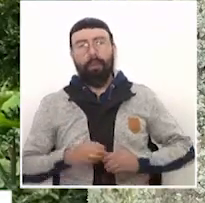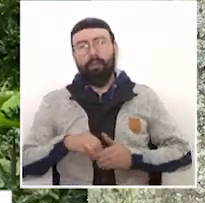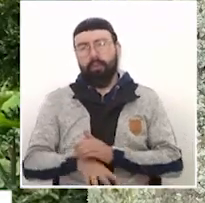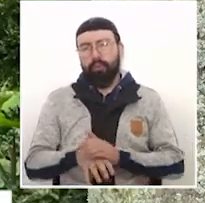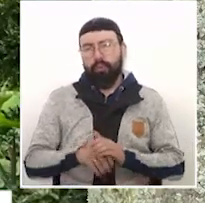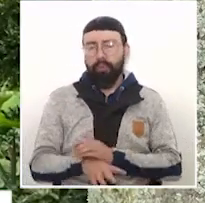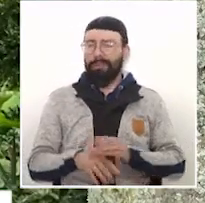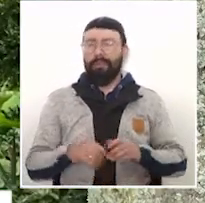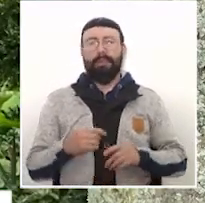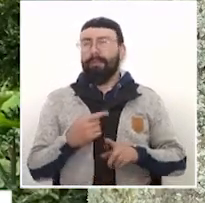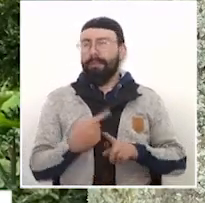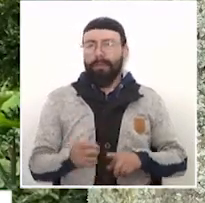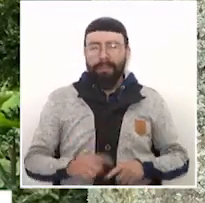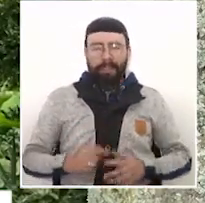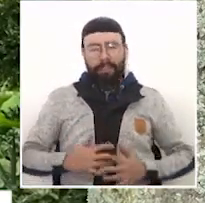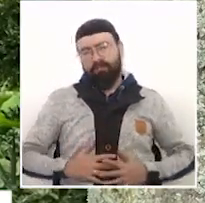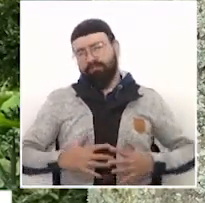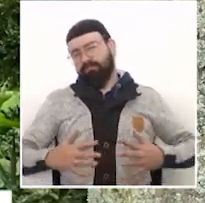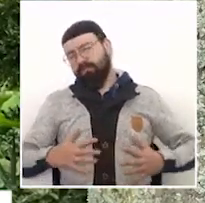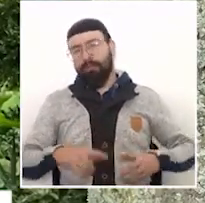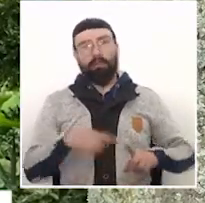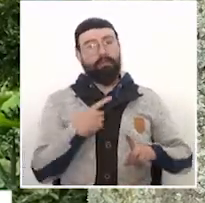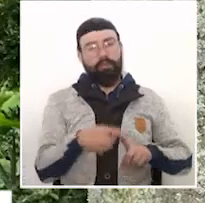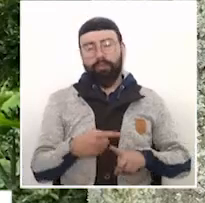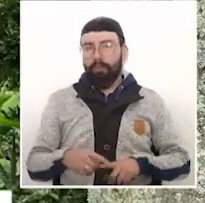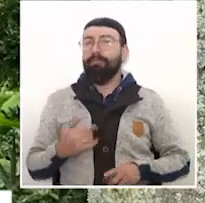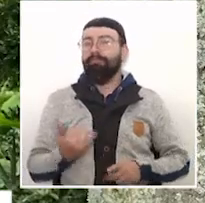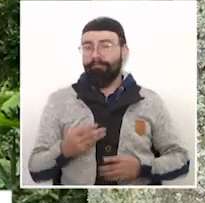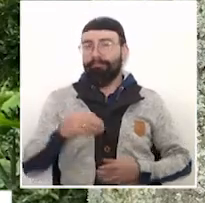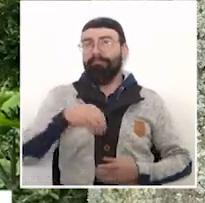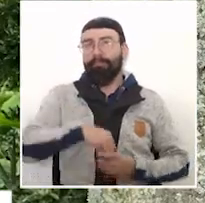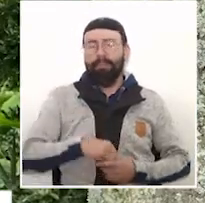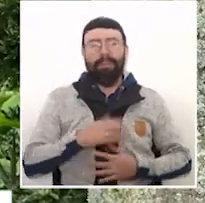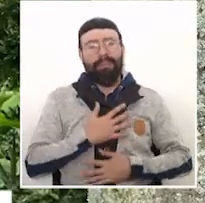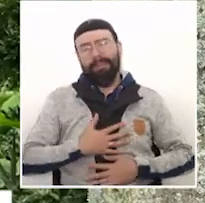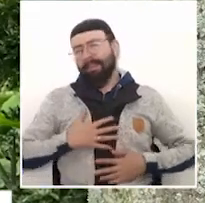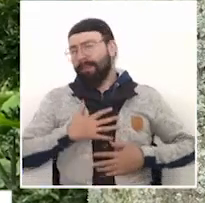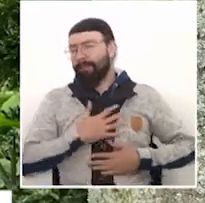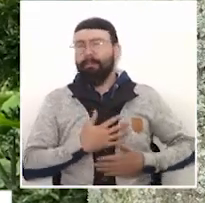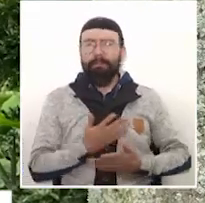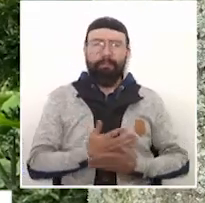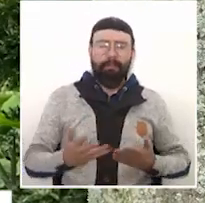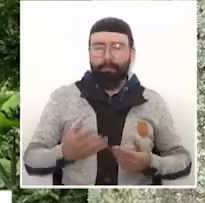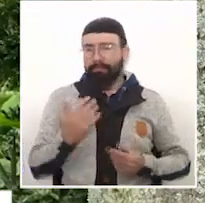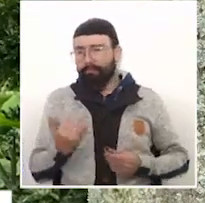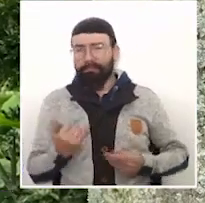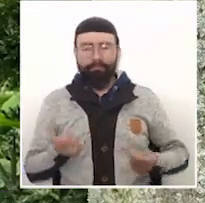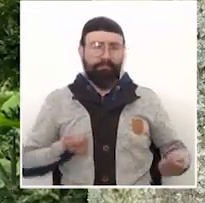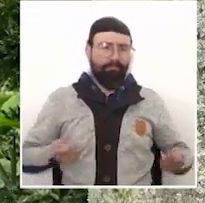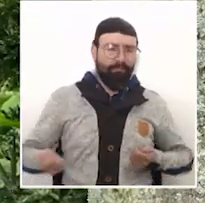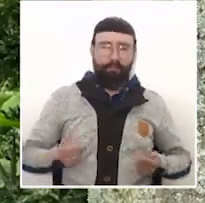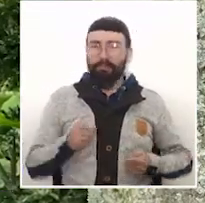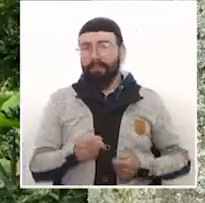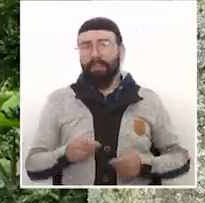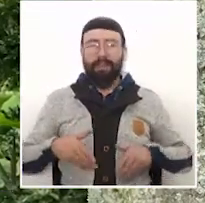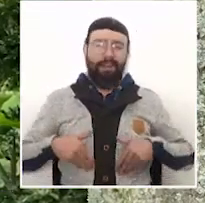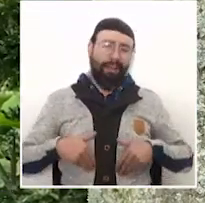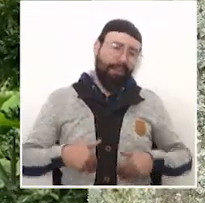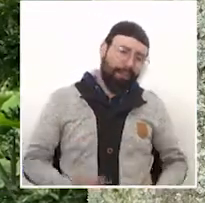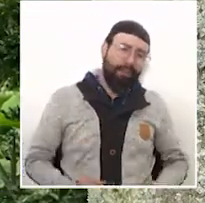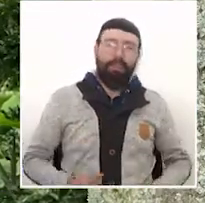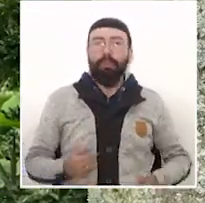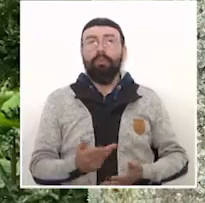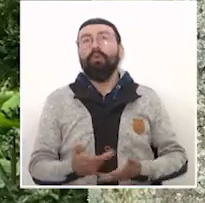todas esas irritaciones, inflamaciones, distensión abdominal, ese malestar, ese ruido, ese cansancio, esa fatiga